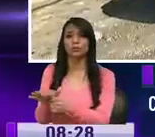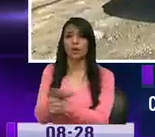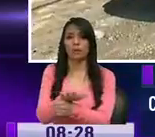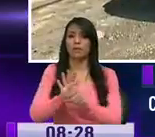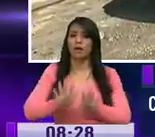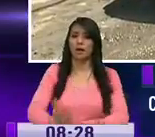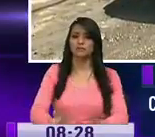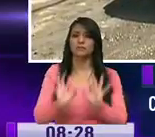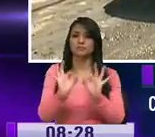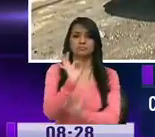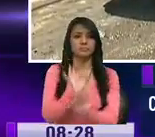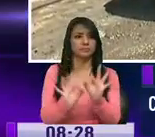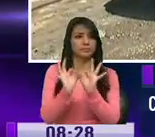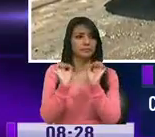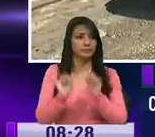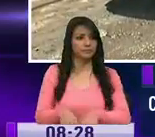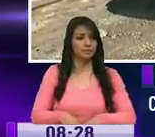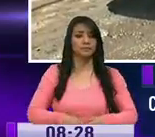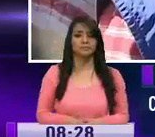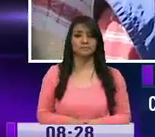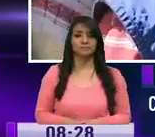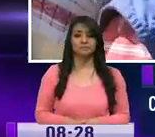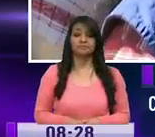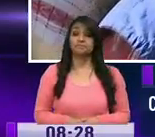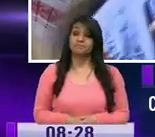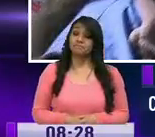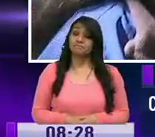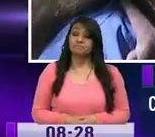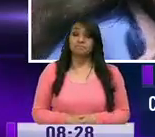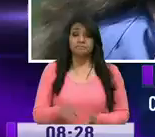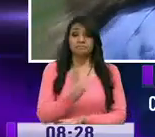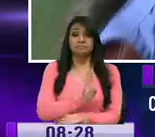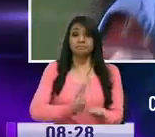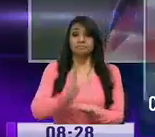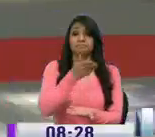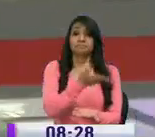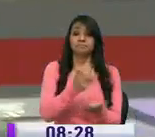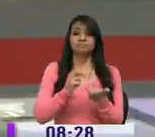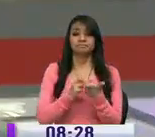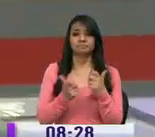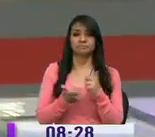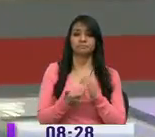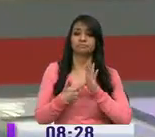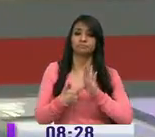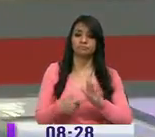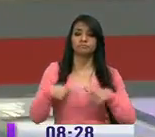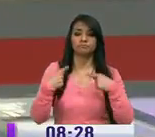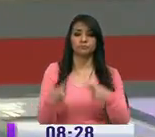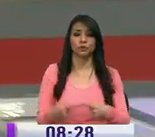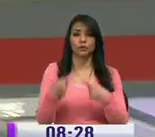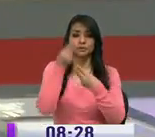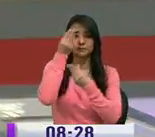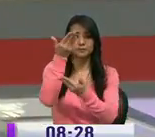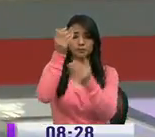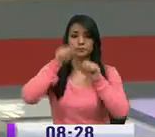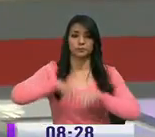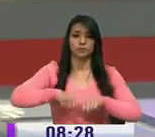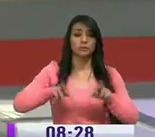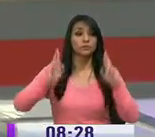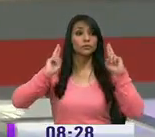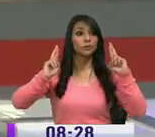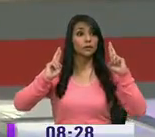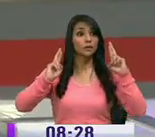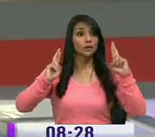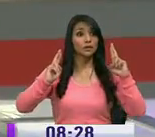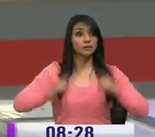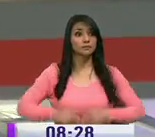sería realmente maravilloso. En fin, un barrio más con los problemas que diariamente nosotros presentamos y que ojalá,